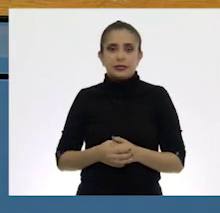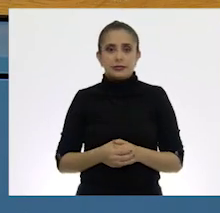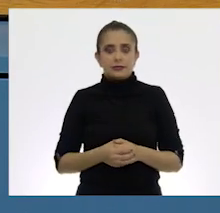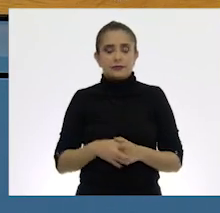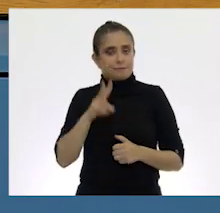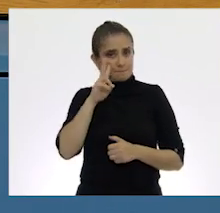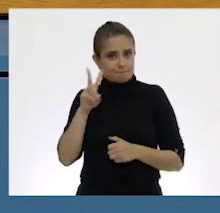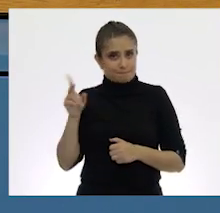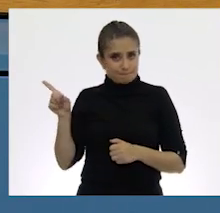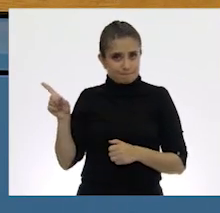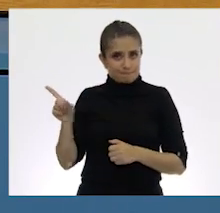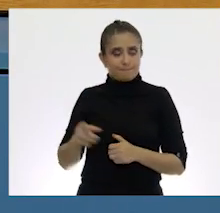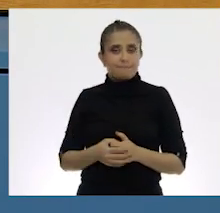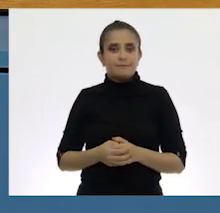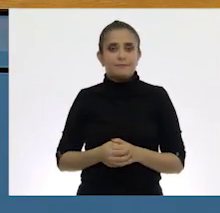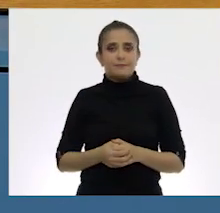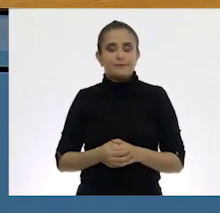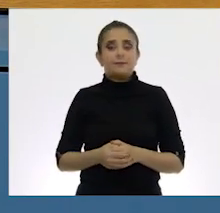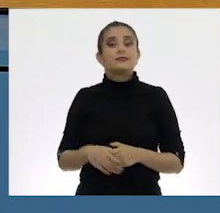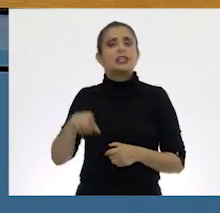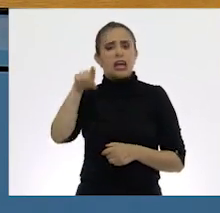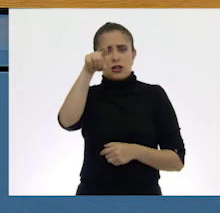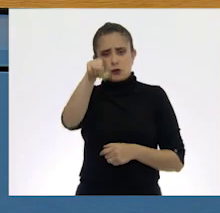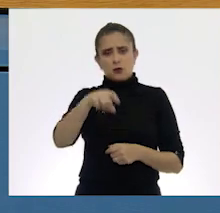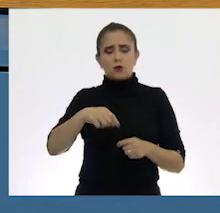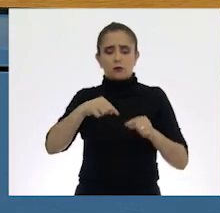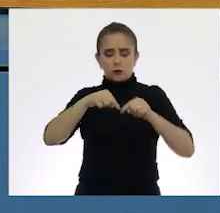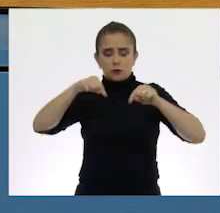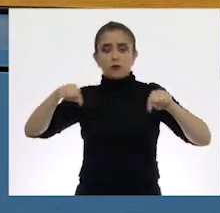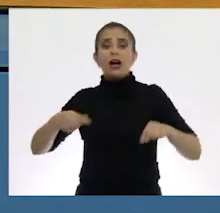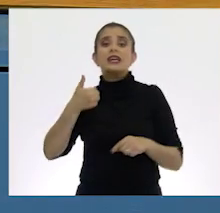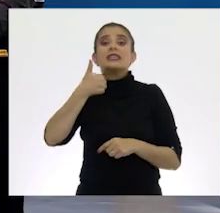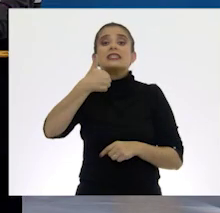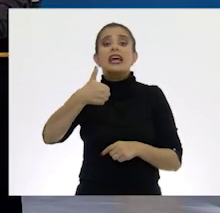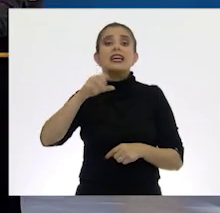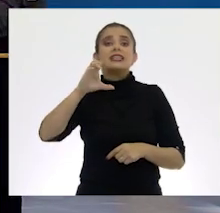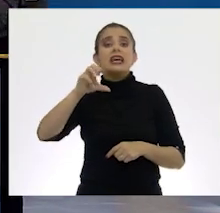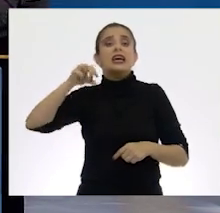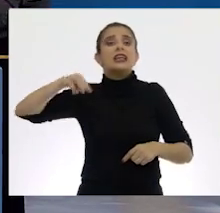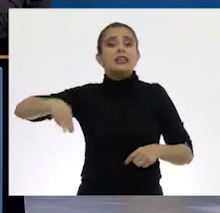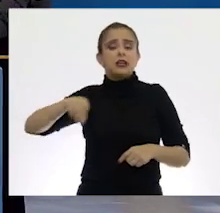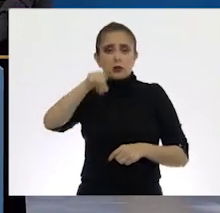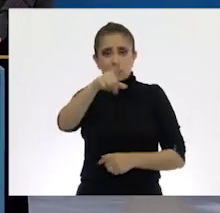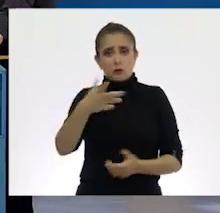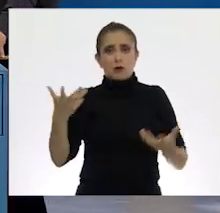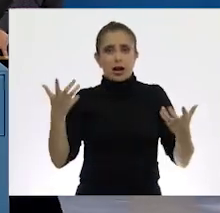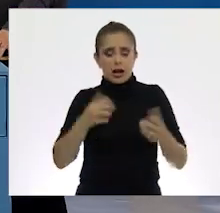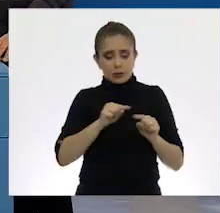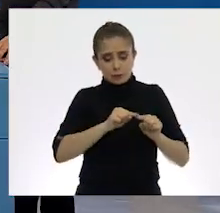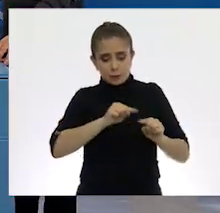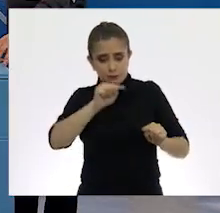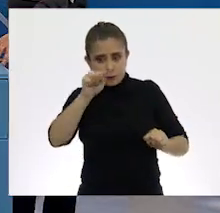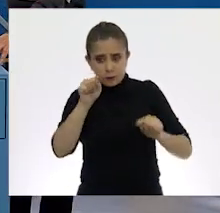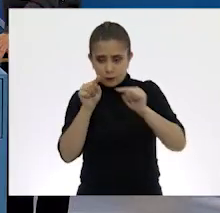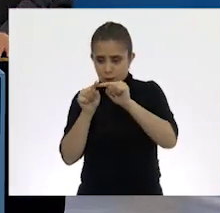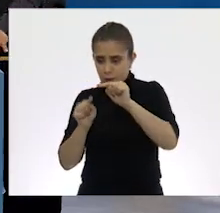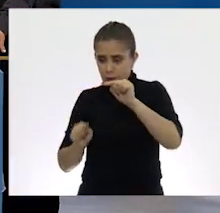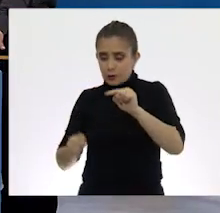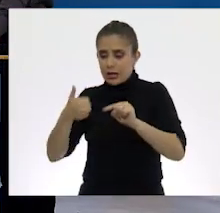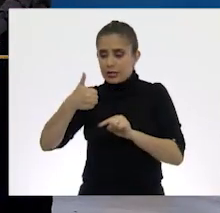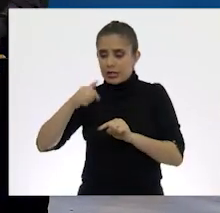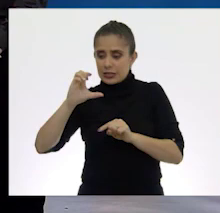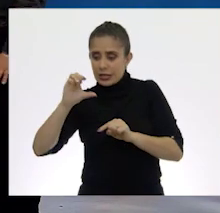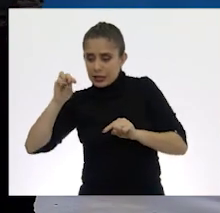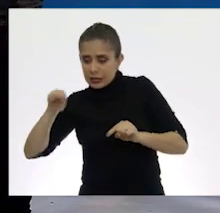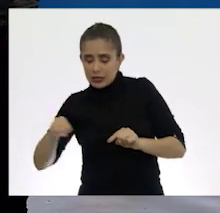Véanlo por favor. Ustedes tendrán que abrirlo a 6 centímetros. Me apoyo en uno de los extremos de